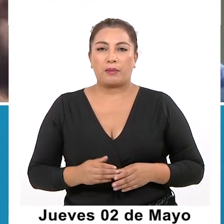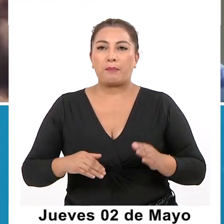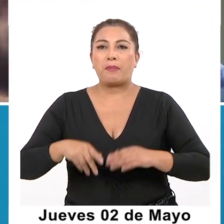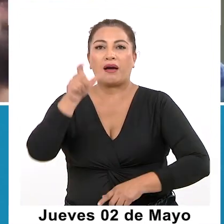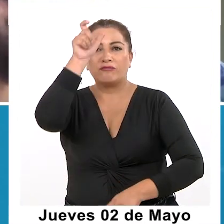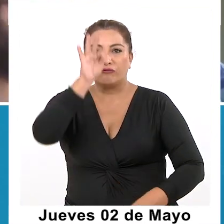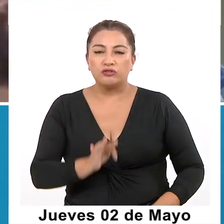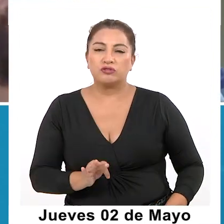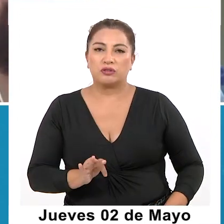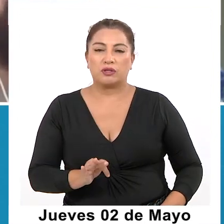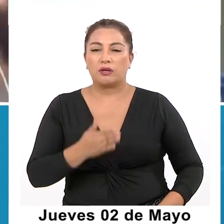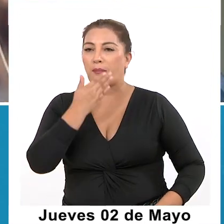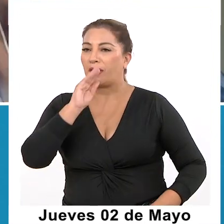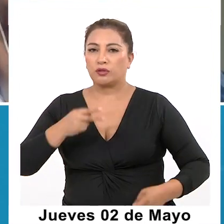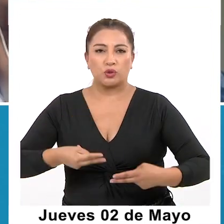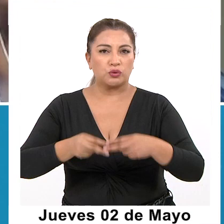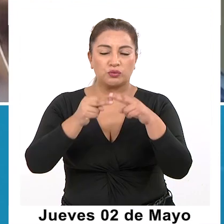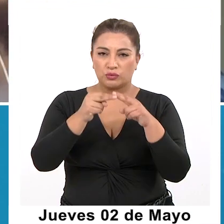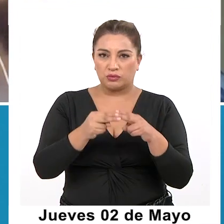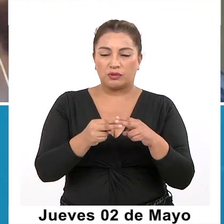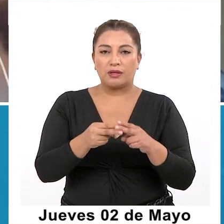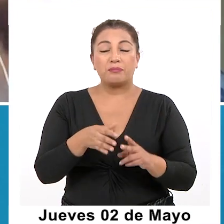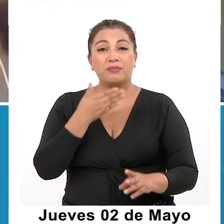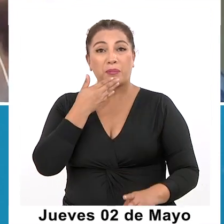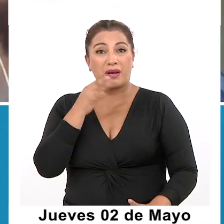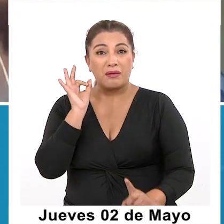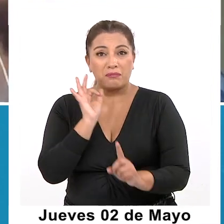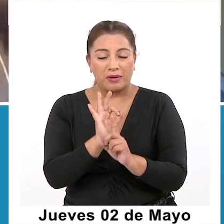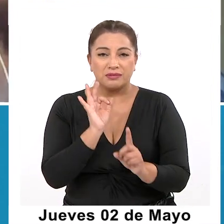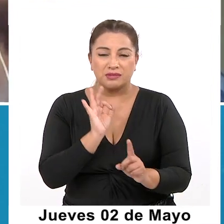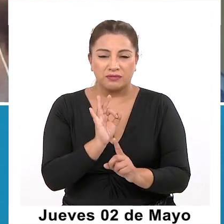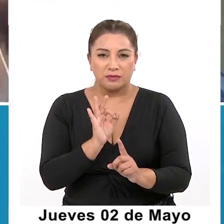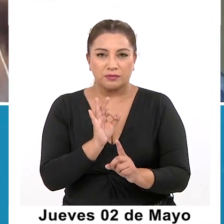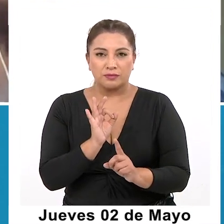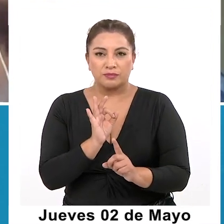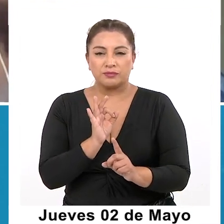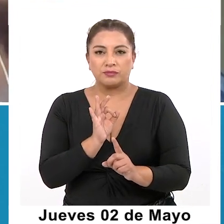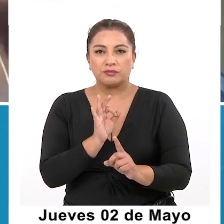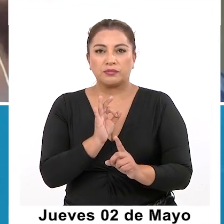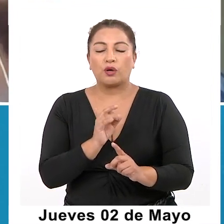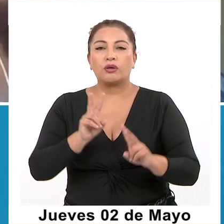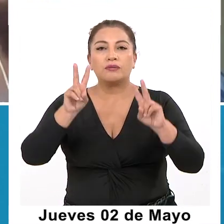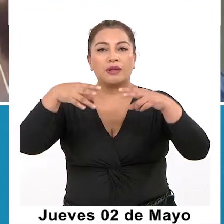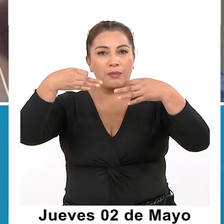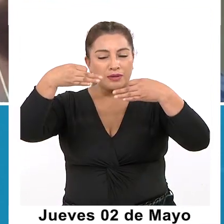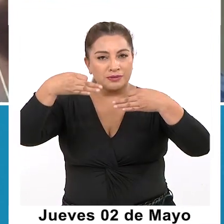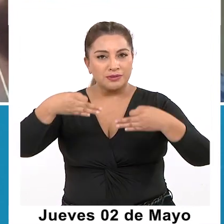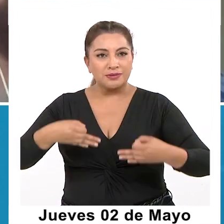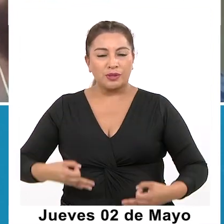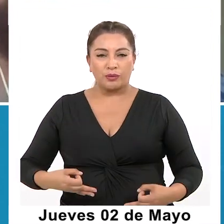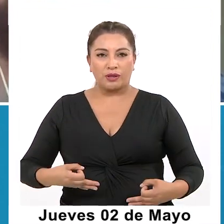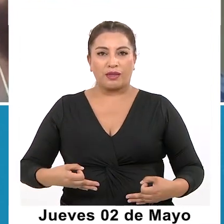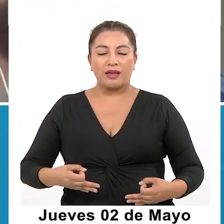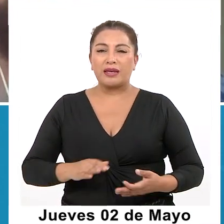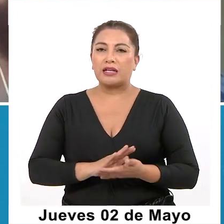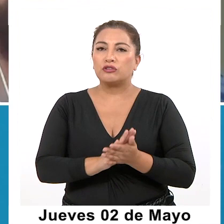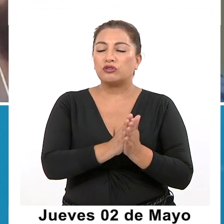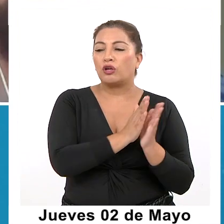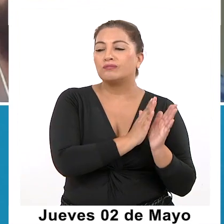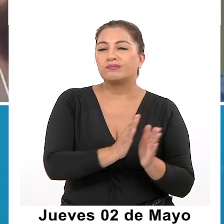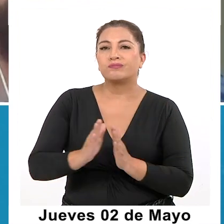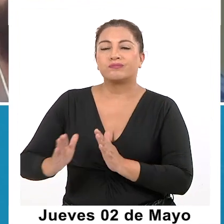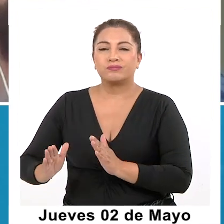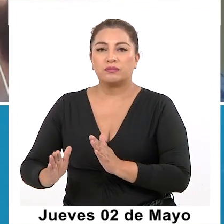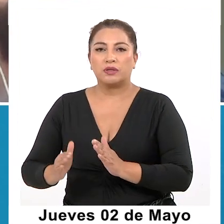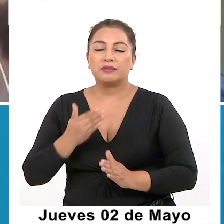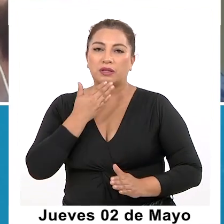dotación con mejor infraestructura pero particularmente con una con una seguridad en la cadena logística del comercio exterior y